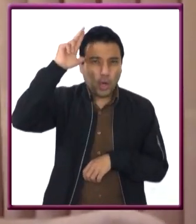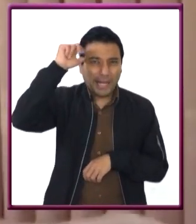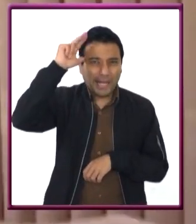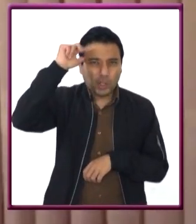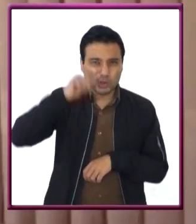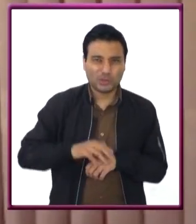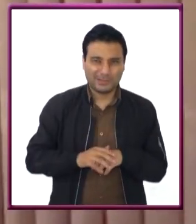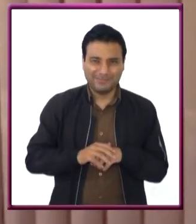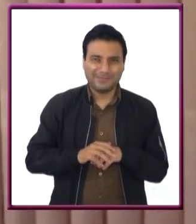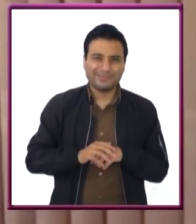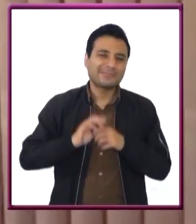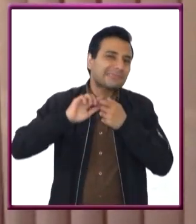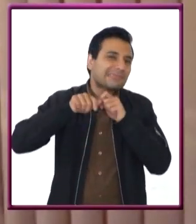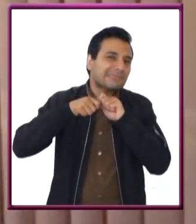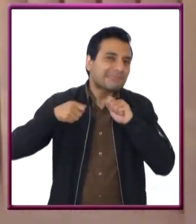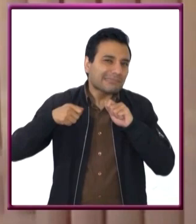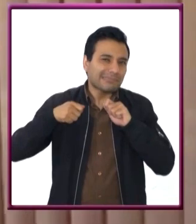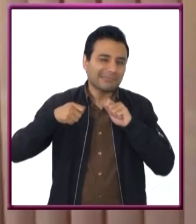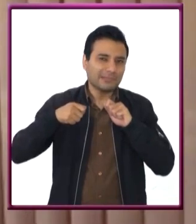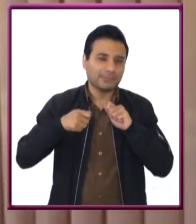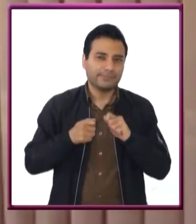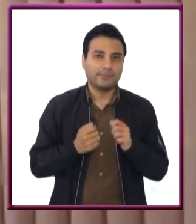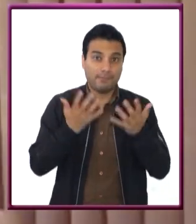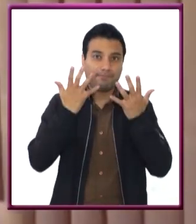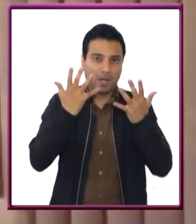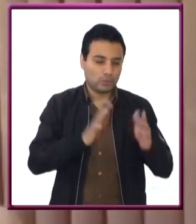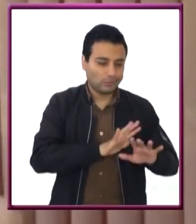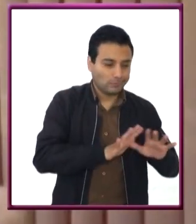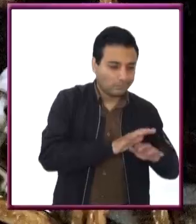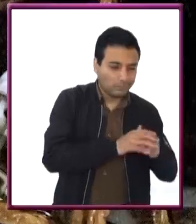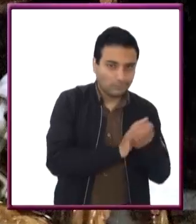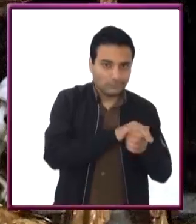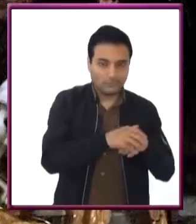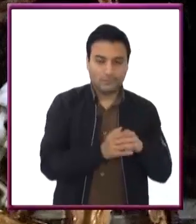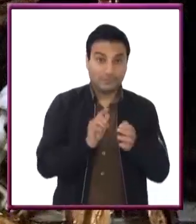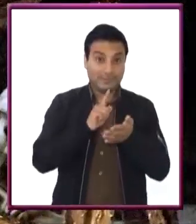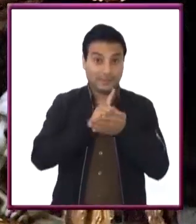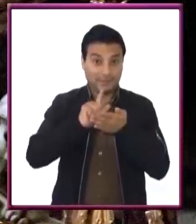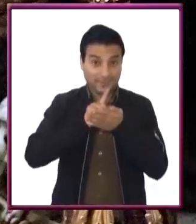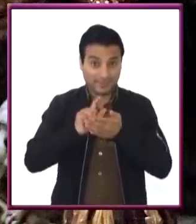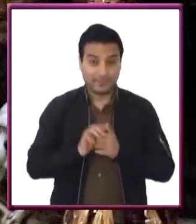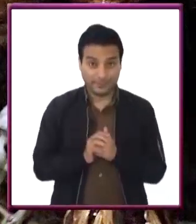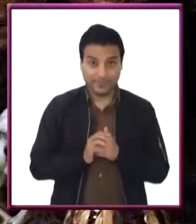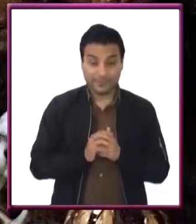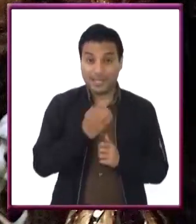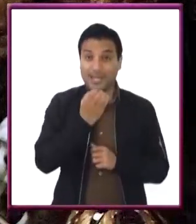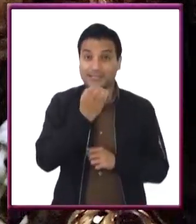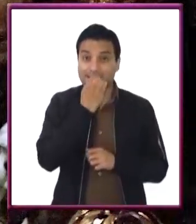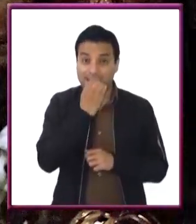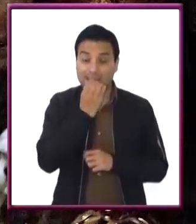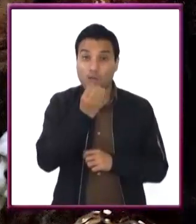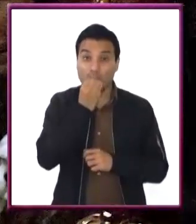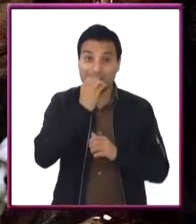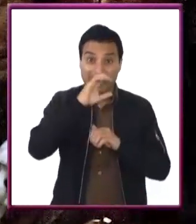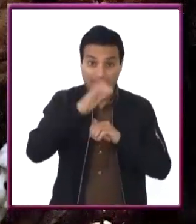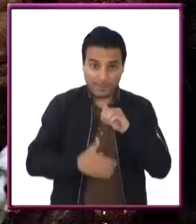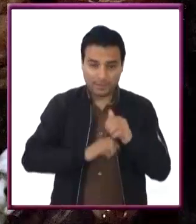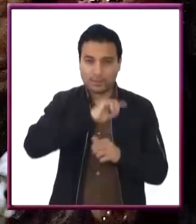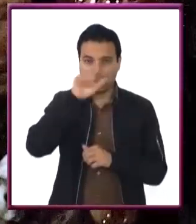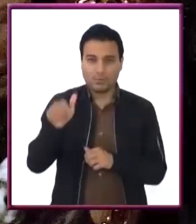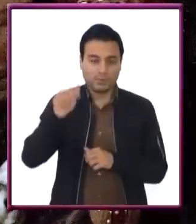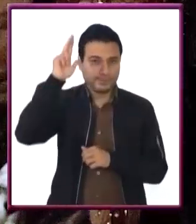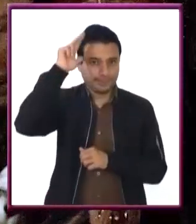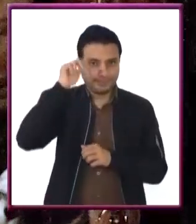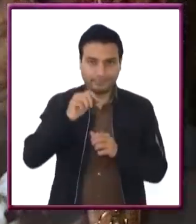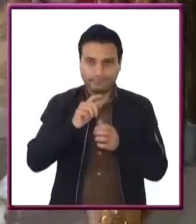ahí amarrados al lado de la mesa, que los usaban para limpiarse las manos, pues inmediatamente después de la cena o la comida los llevaban